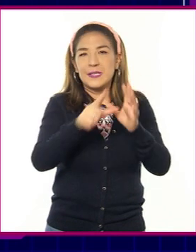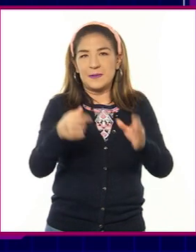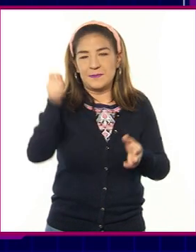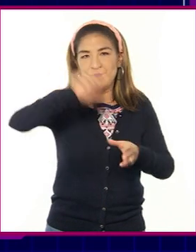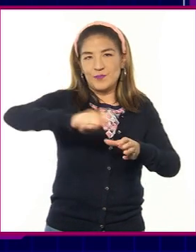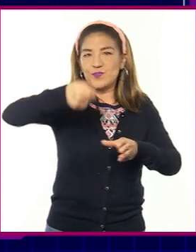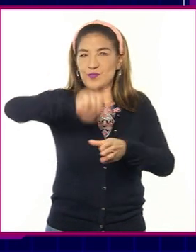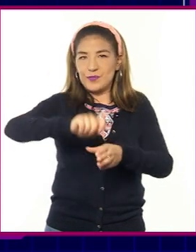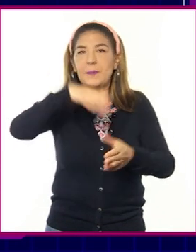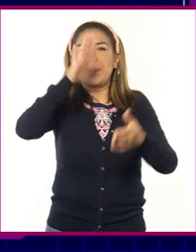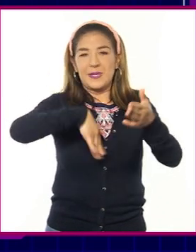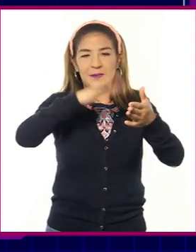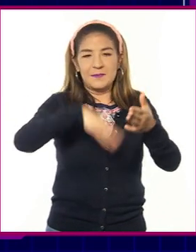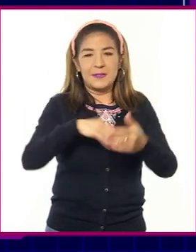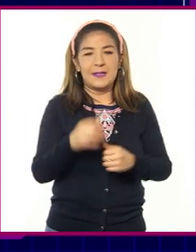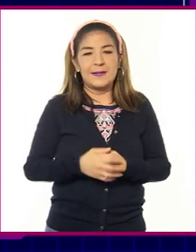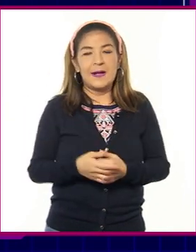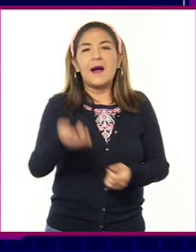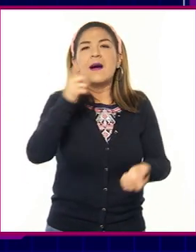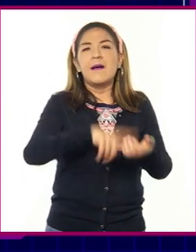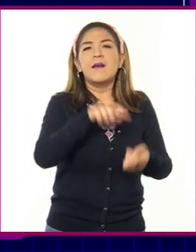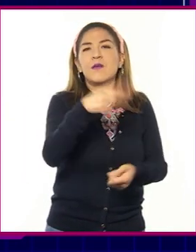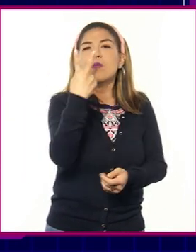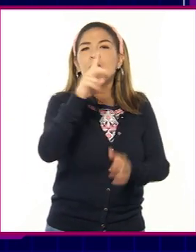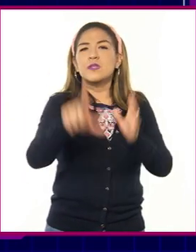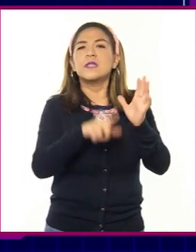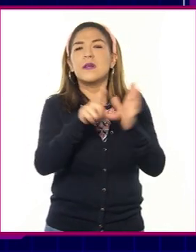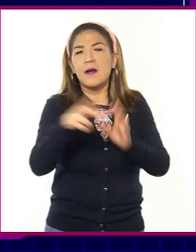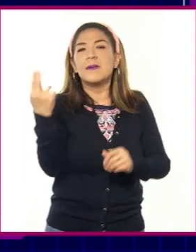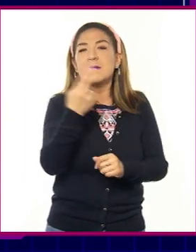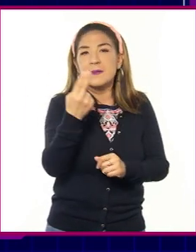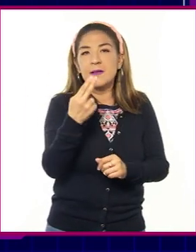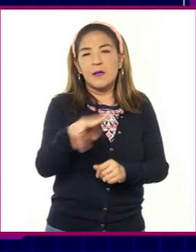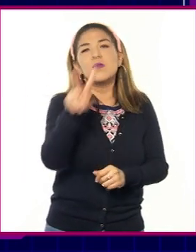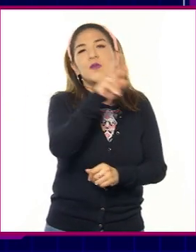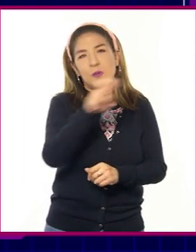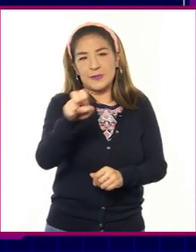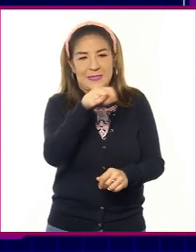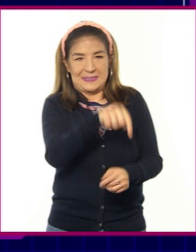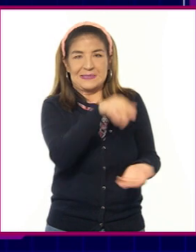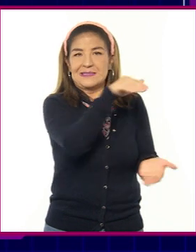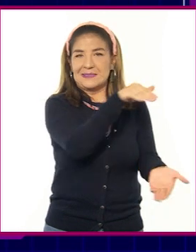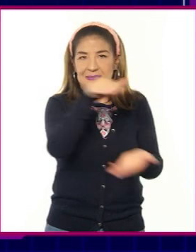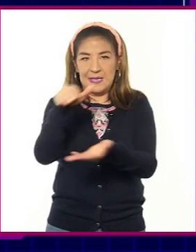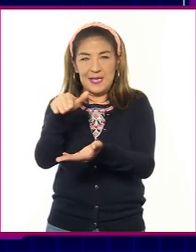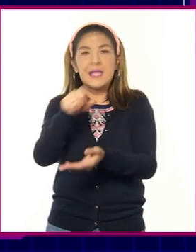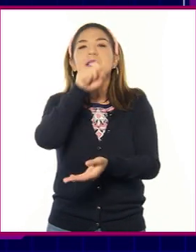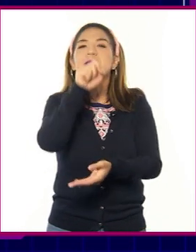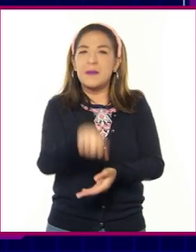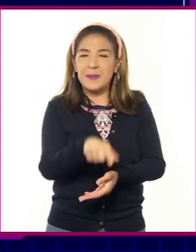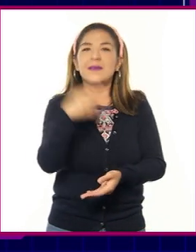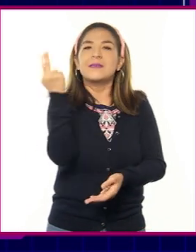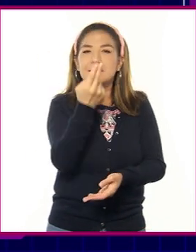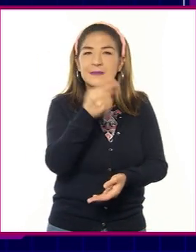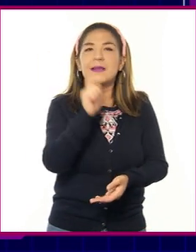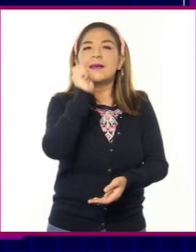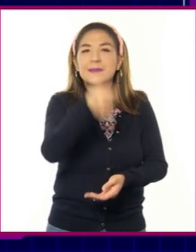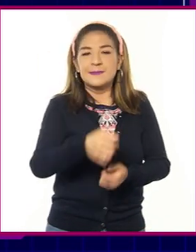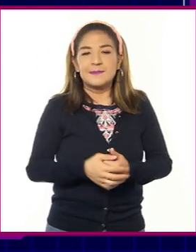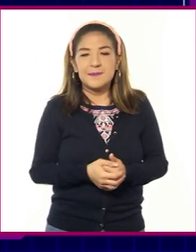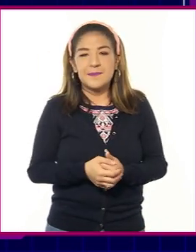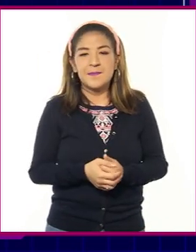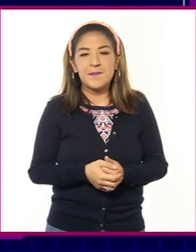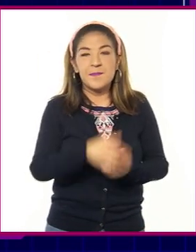para envasar toda la pintura en recipientes de 2 litros se necesitan 200 de ellos. También determinamos que si